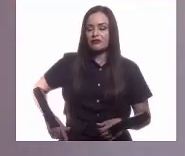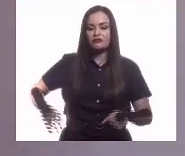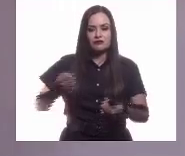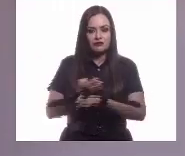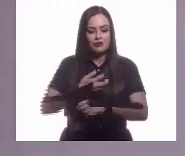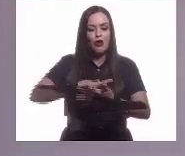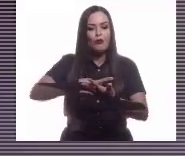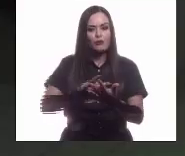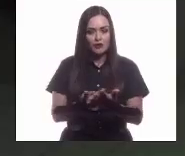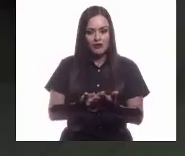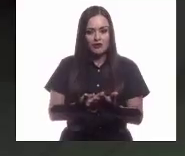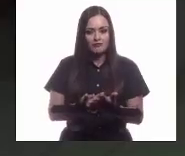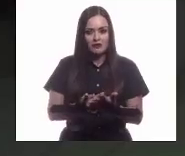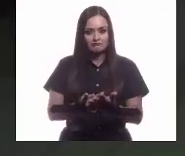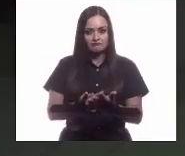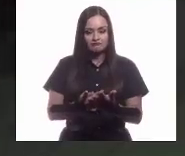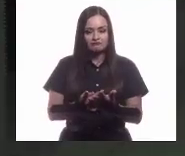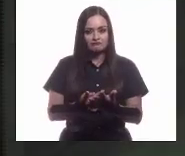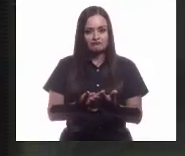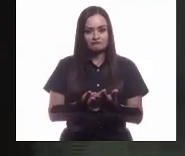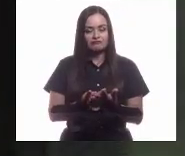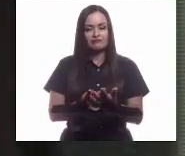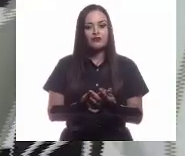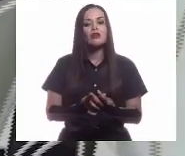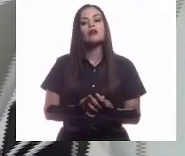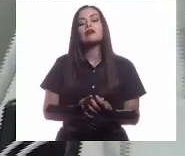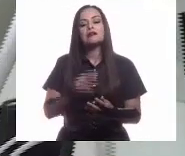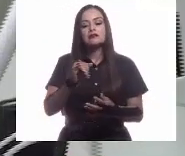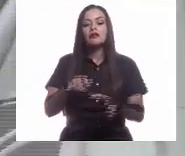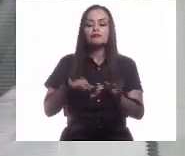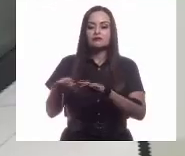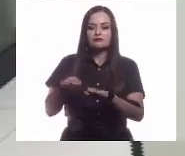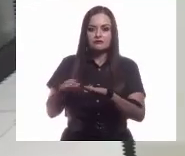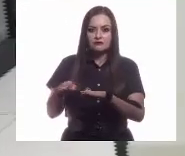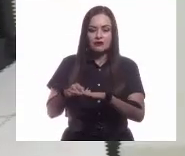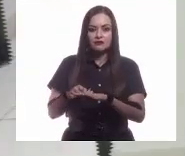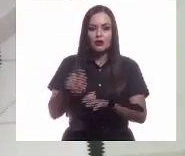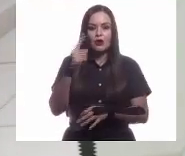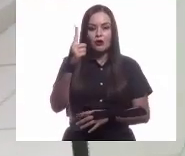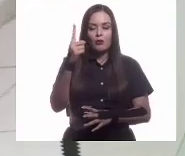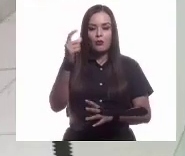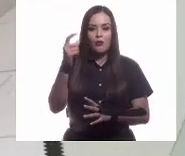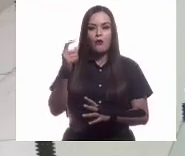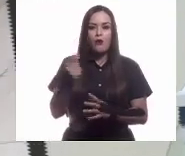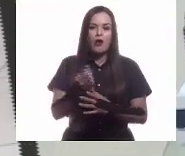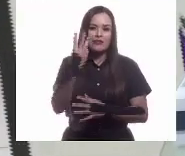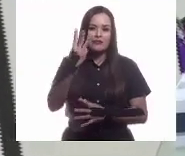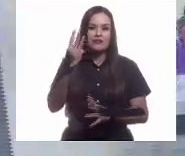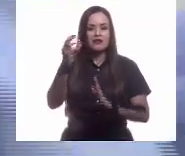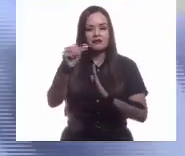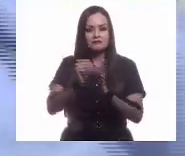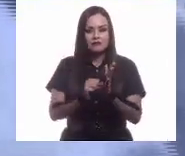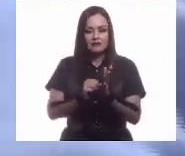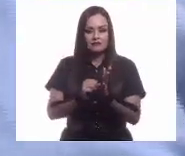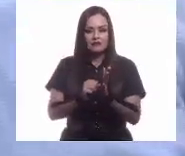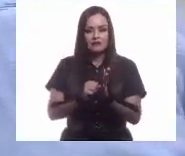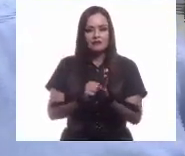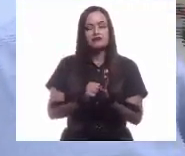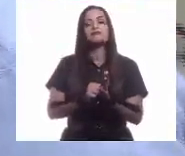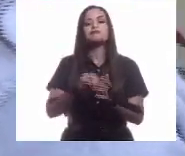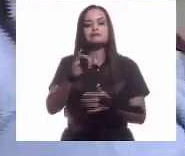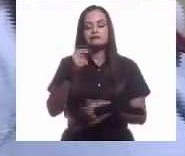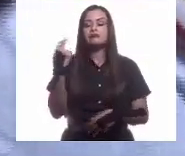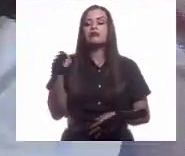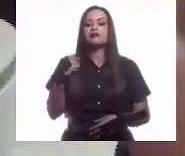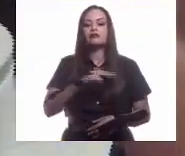programa en donde los contratamos por un trimestre con un estímulo de 2,000 pesos mensuales. Mientras trabajan con nosotros a través